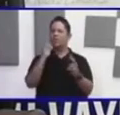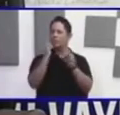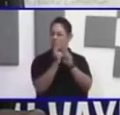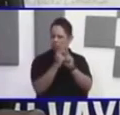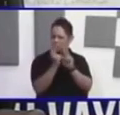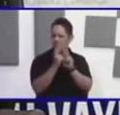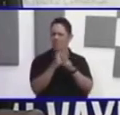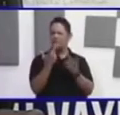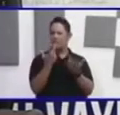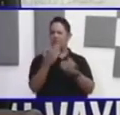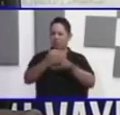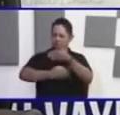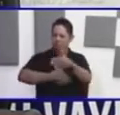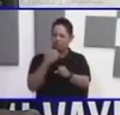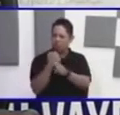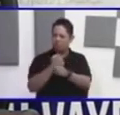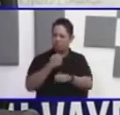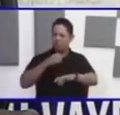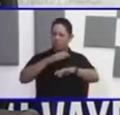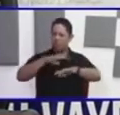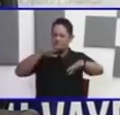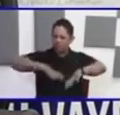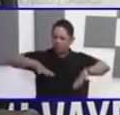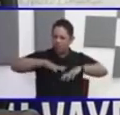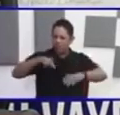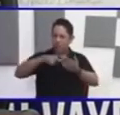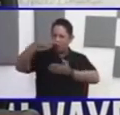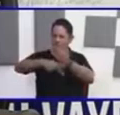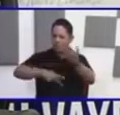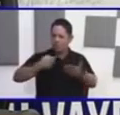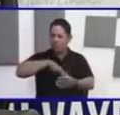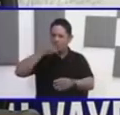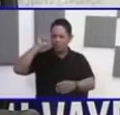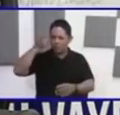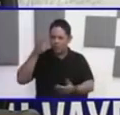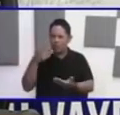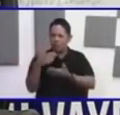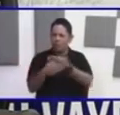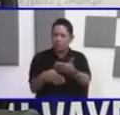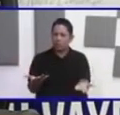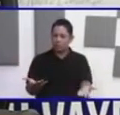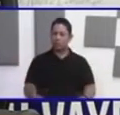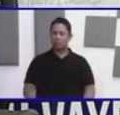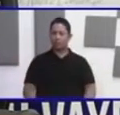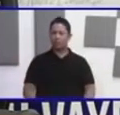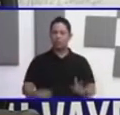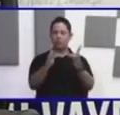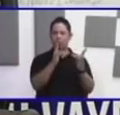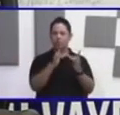van avanzando cada uno de estos proyectos del nuevo comienzo. El proyecto de la